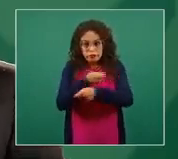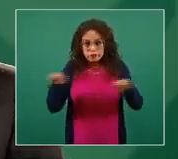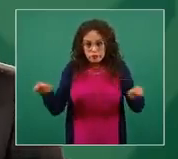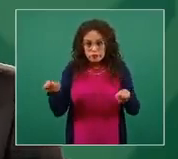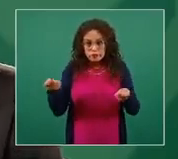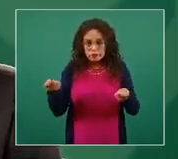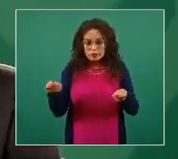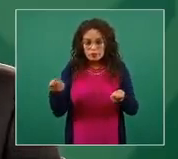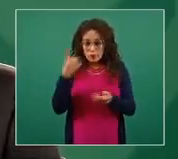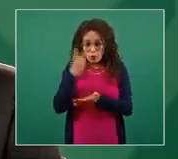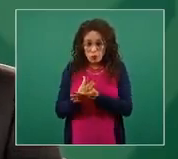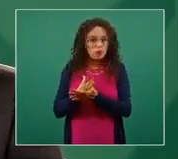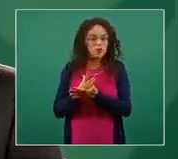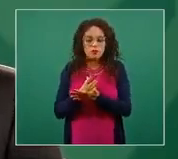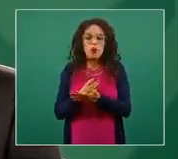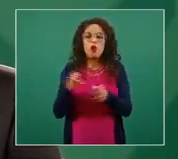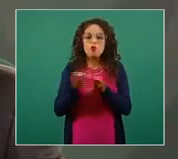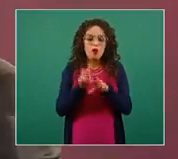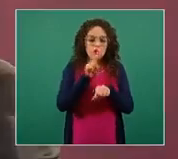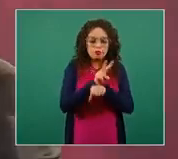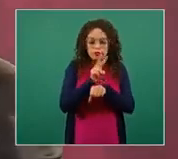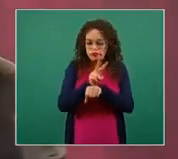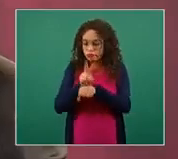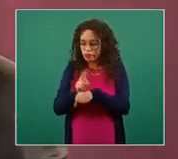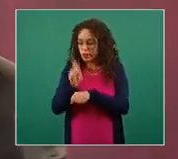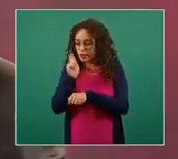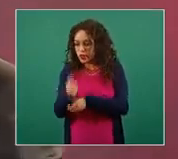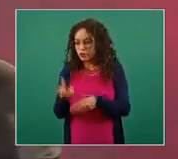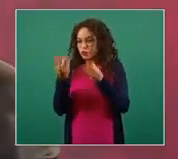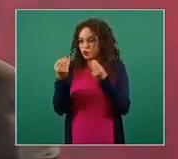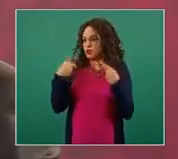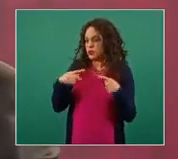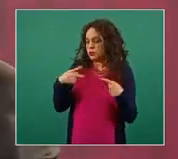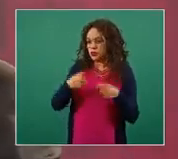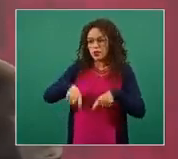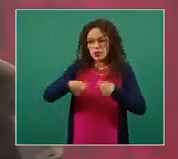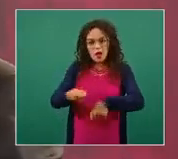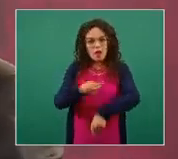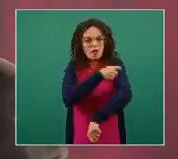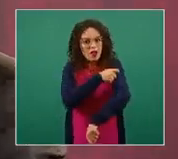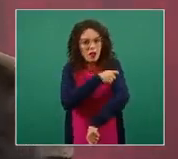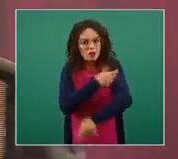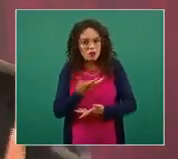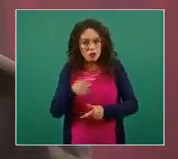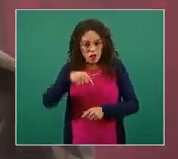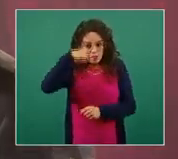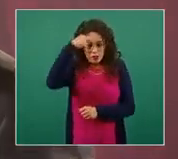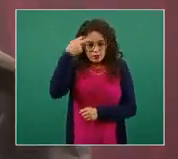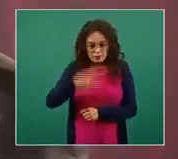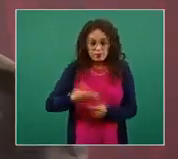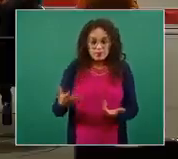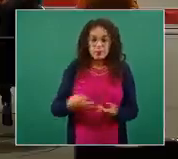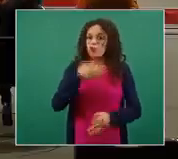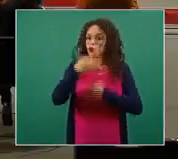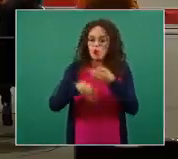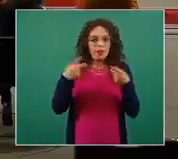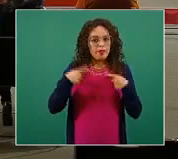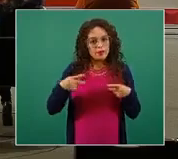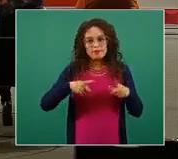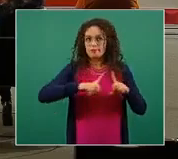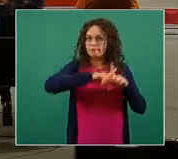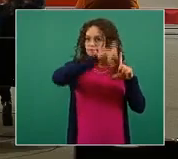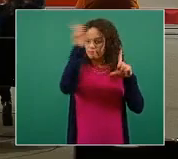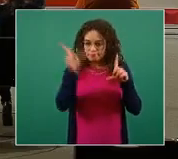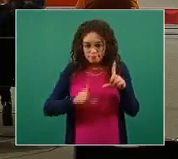de tanta vacuna en tanta persona que ocurrirá en México, toda la población, a través